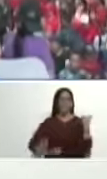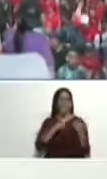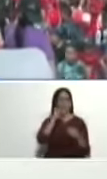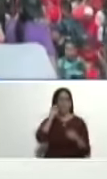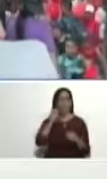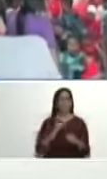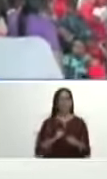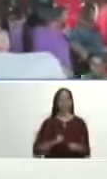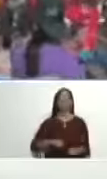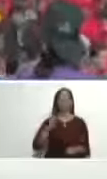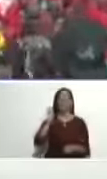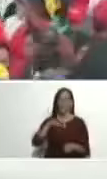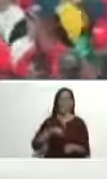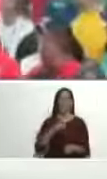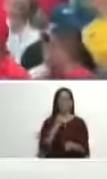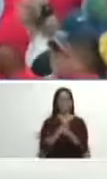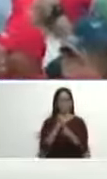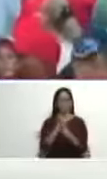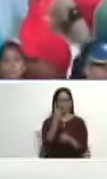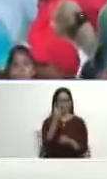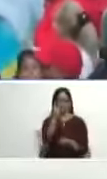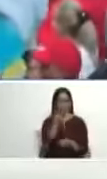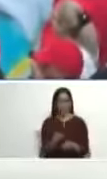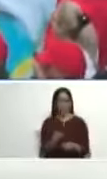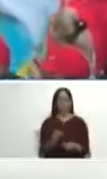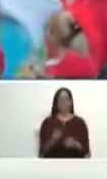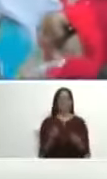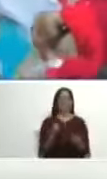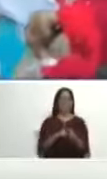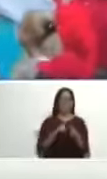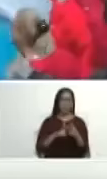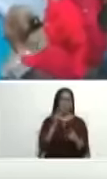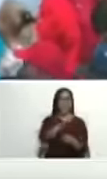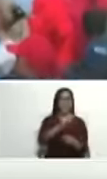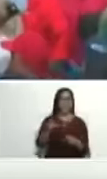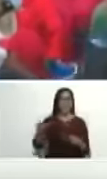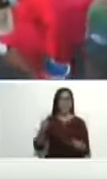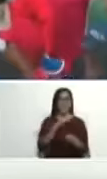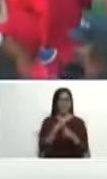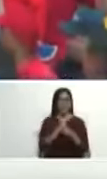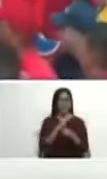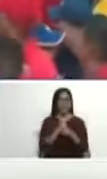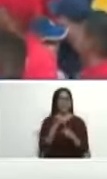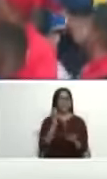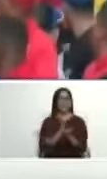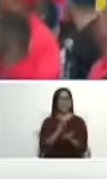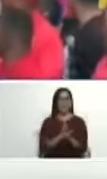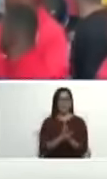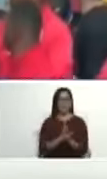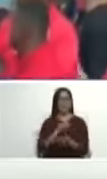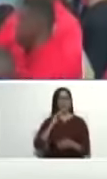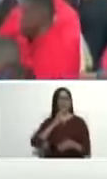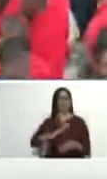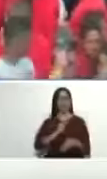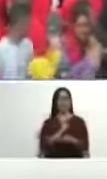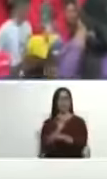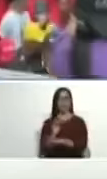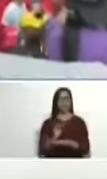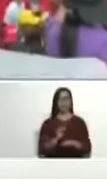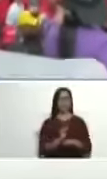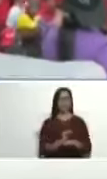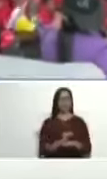más, y entonces los trabajadores y trabajadoras siempre han estado protegidos por